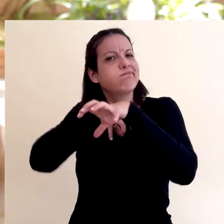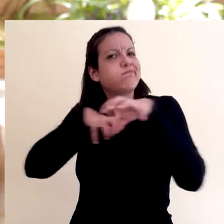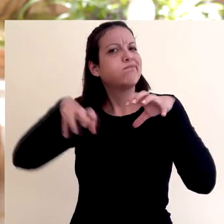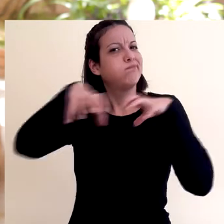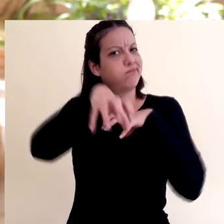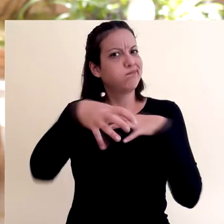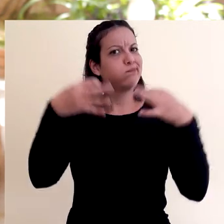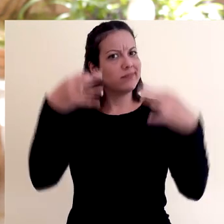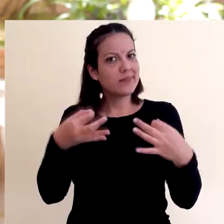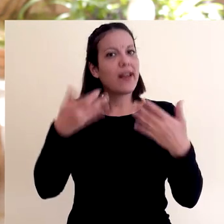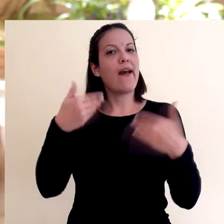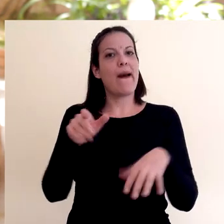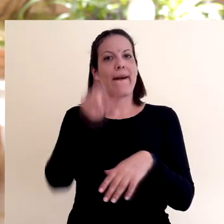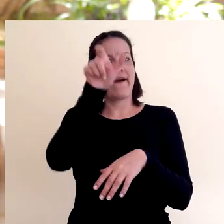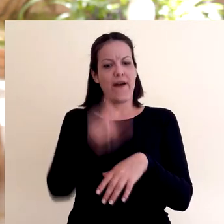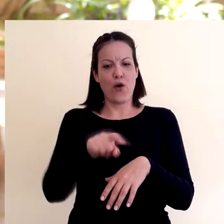Esto de poder